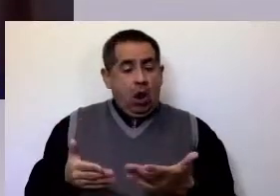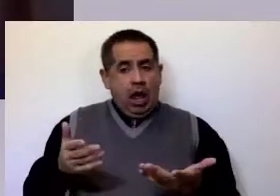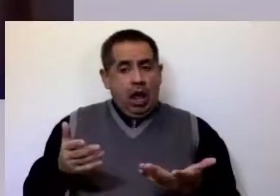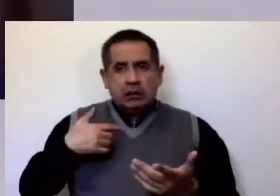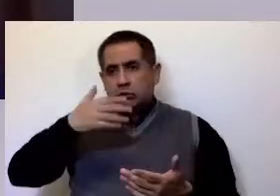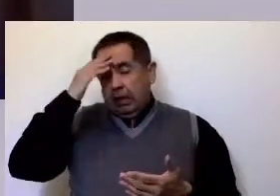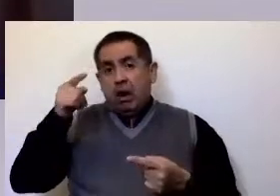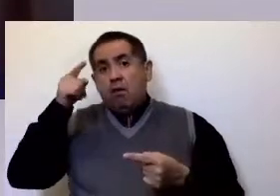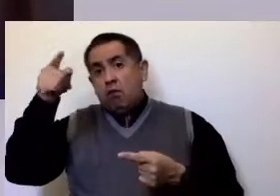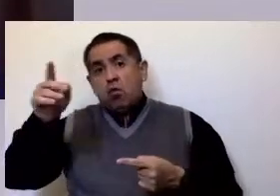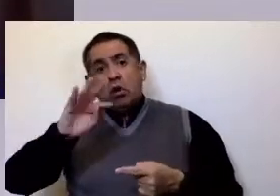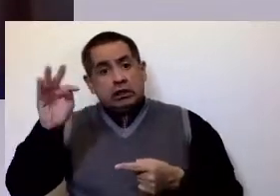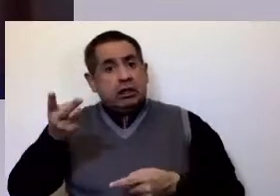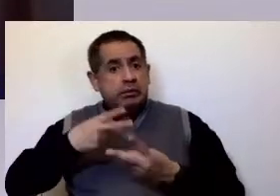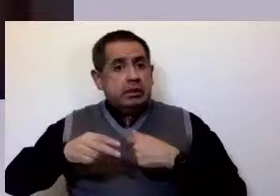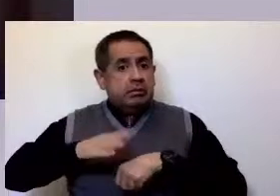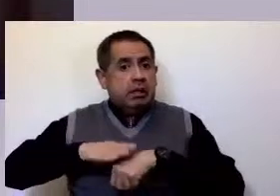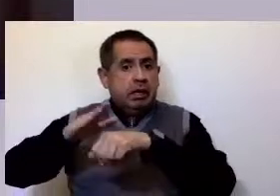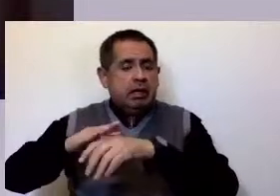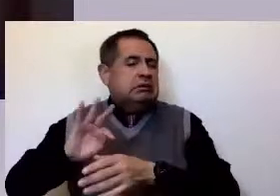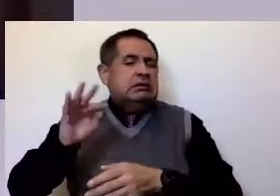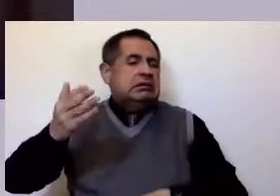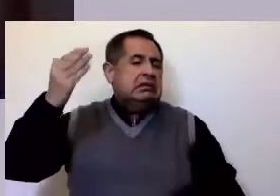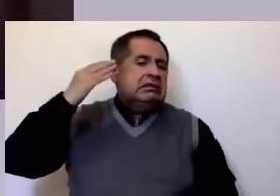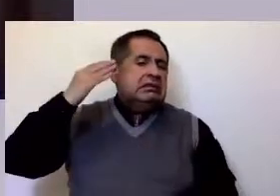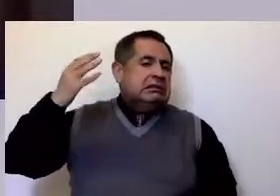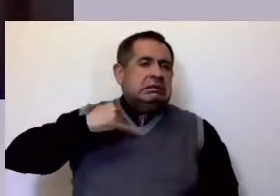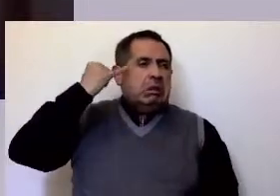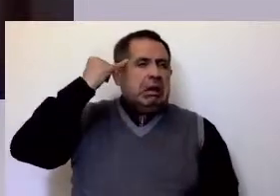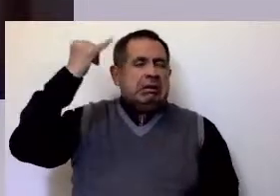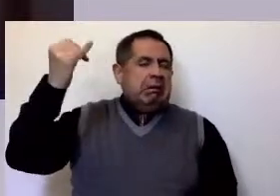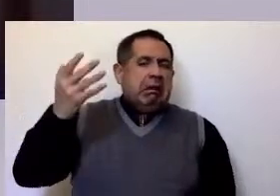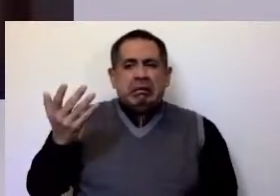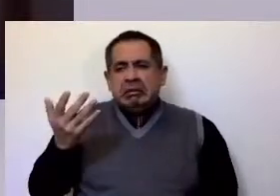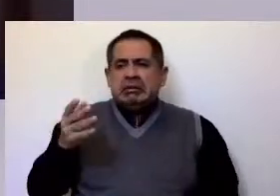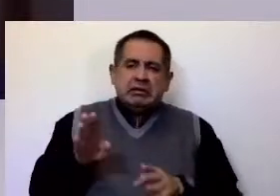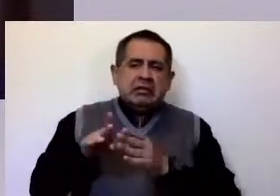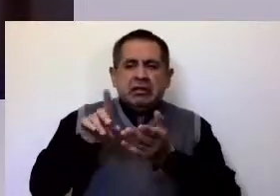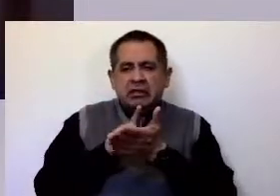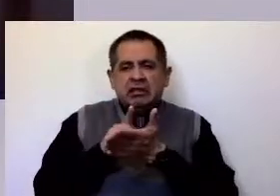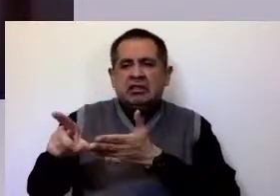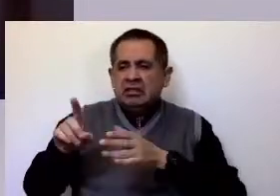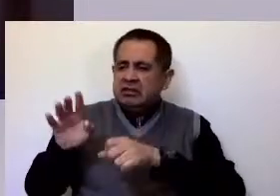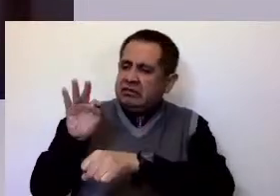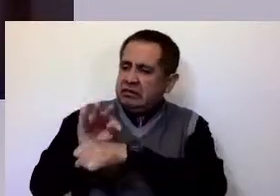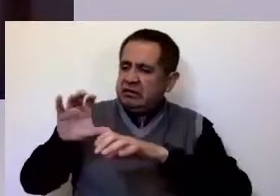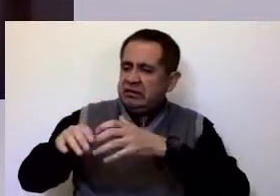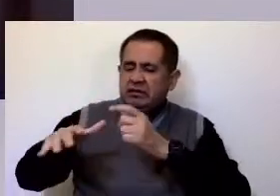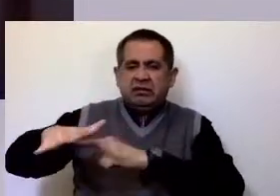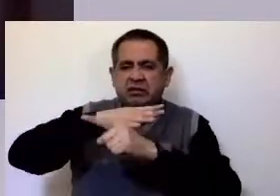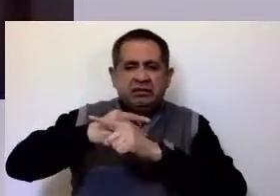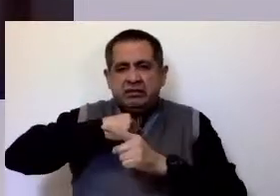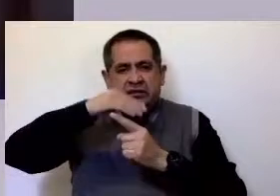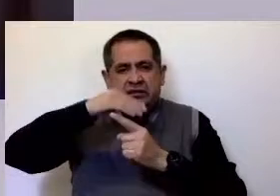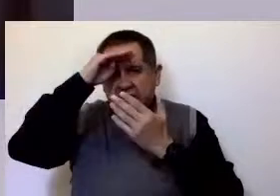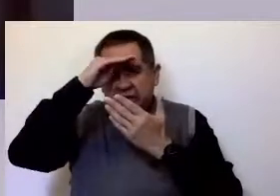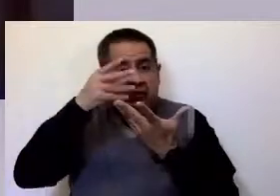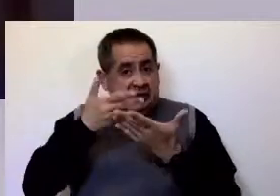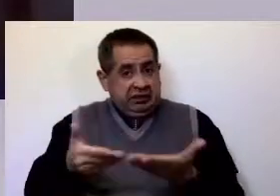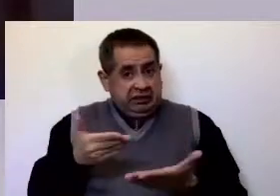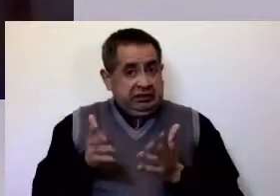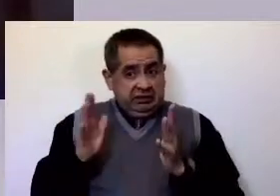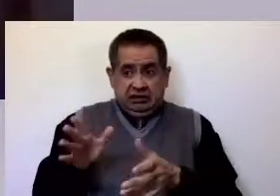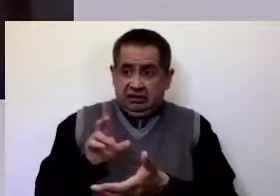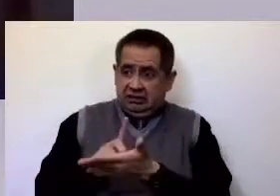como en su momento no nos imaginábamos que se concibiera como derecho a la protección al medio ambiente estos derechos